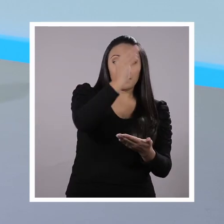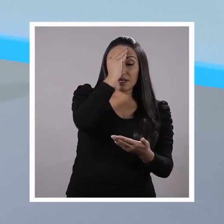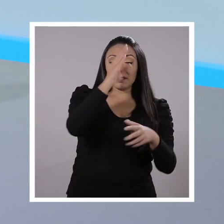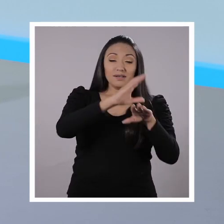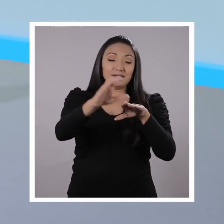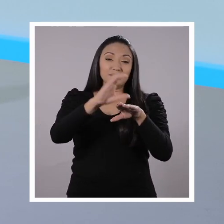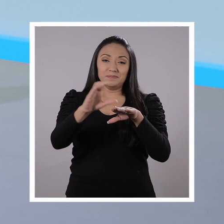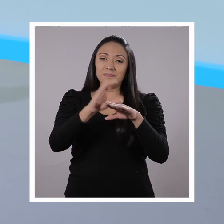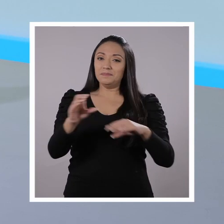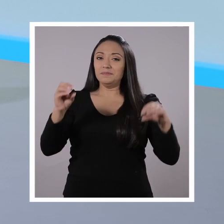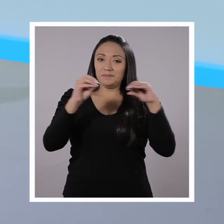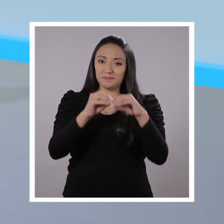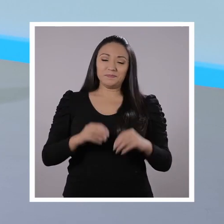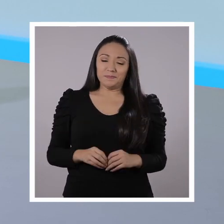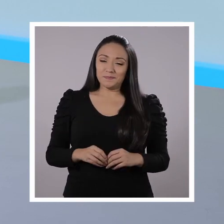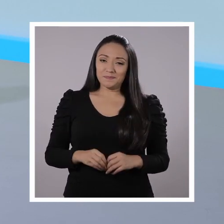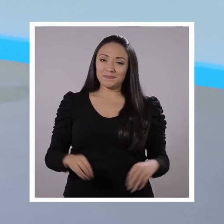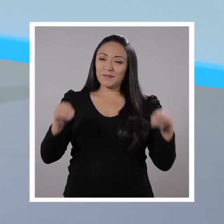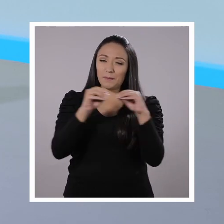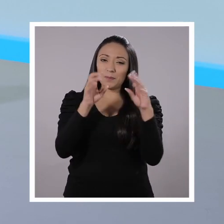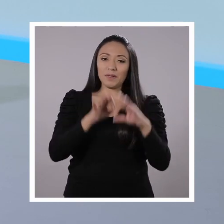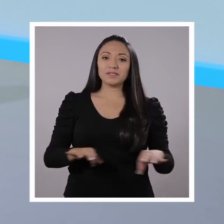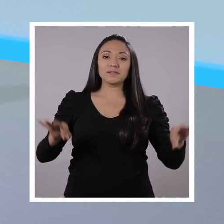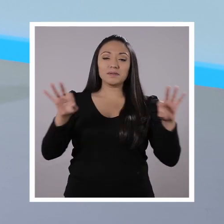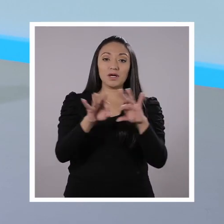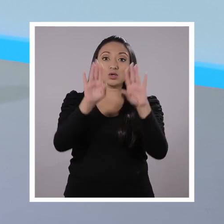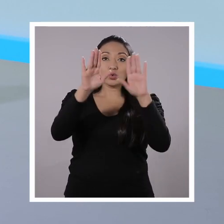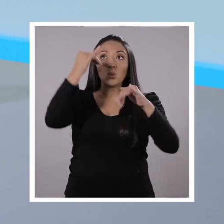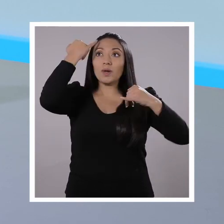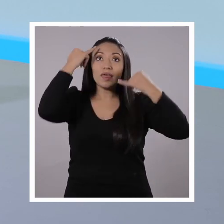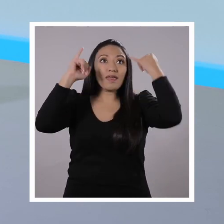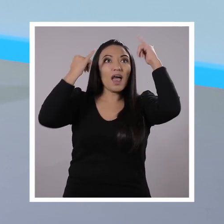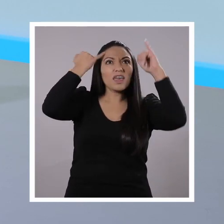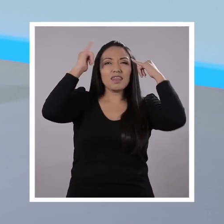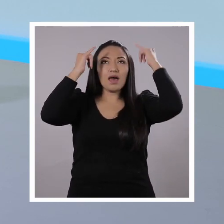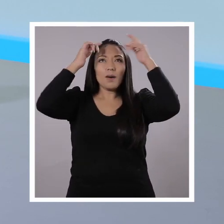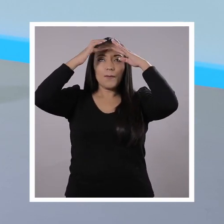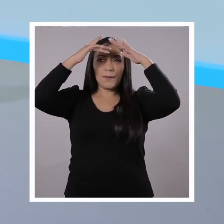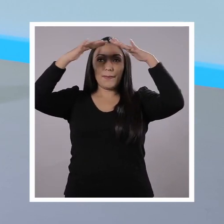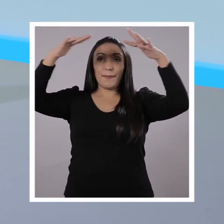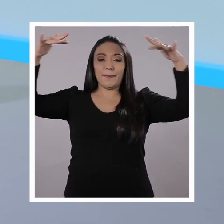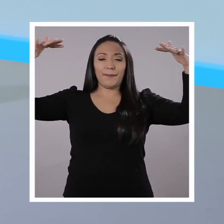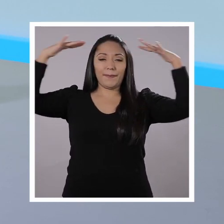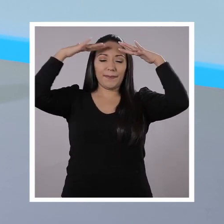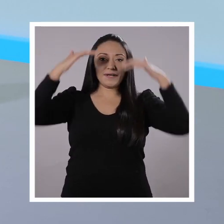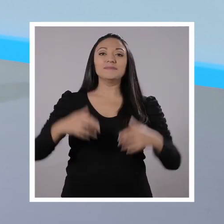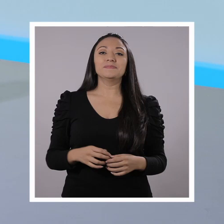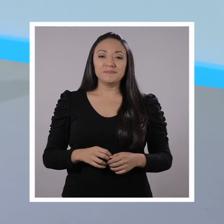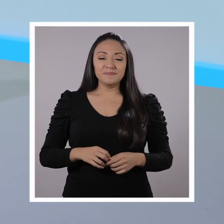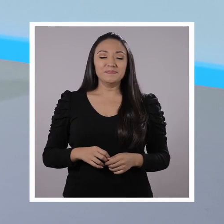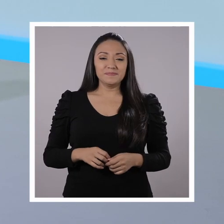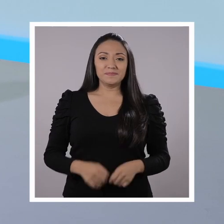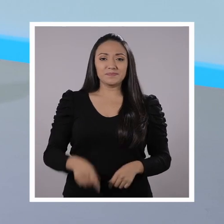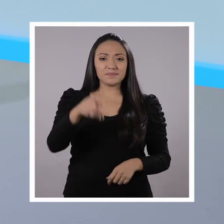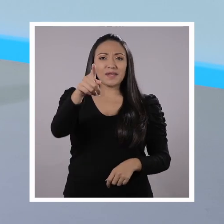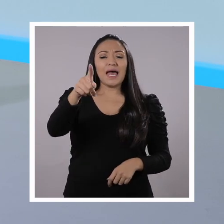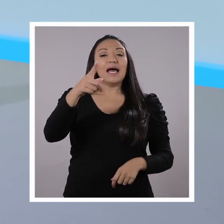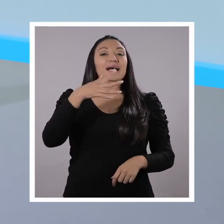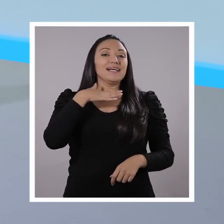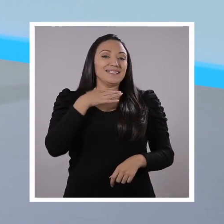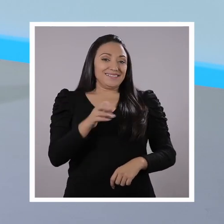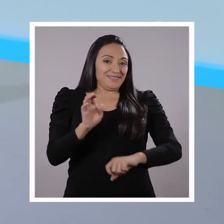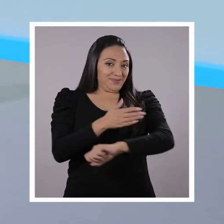los consejos que nos trae la profe Monse. Y lo más importante, desarrollamos nuestra creatividad y hacemos volar nuestra imaginación. Oigan, ¿y les